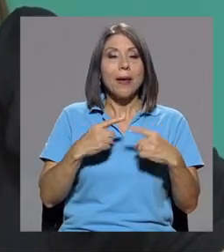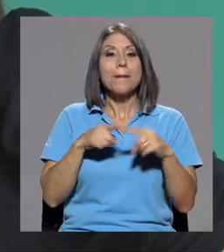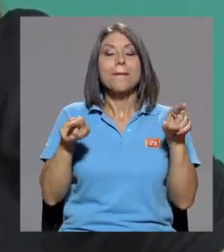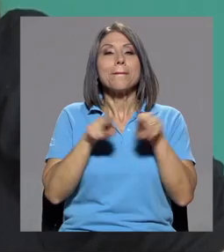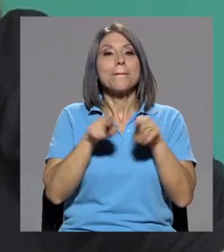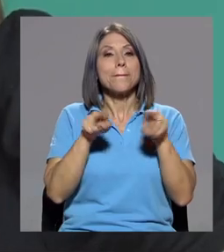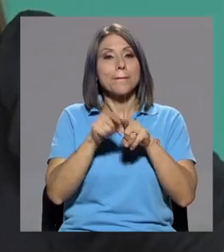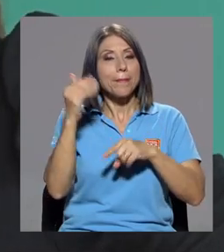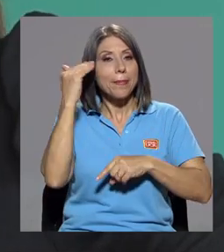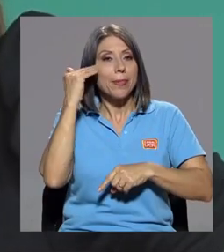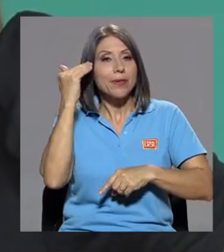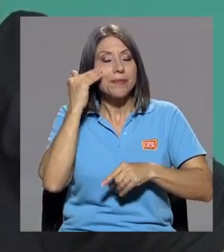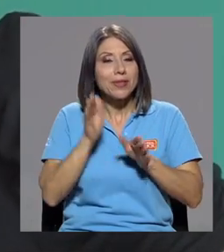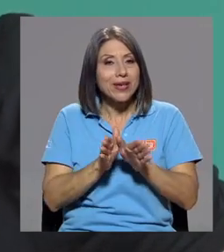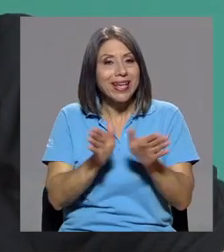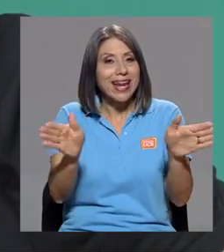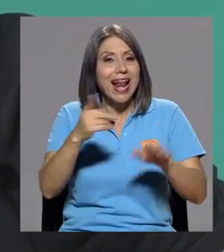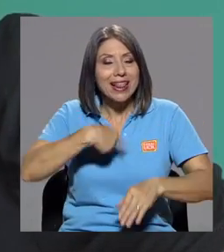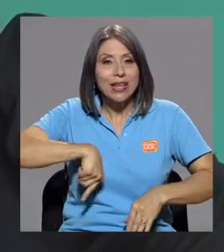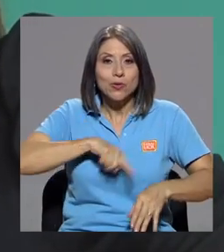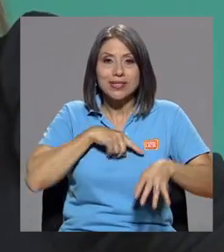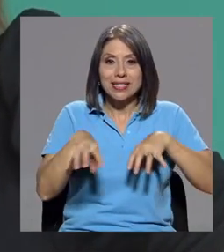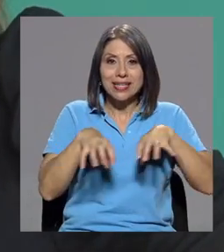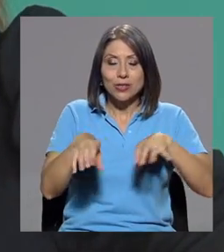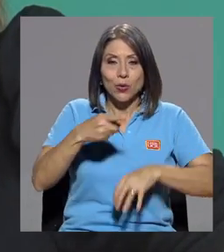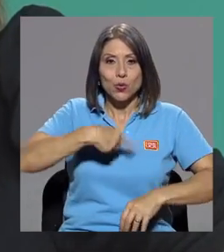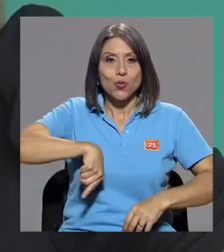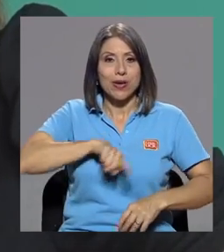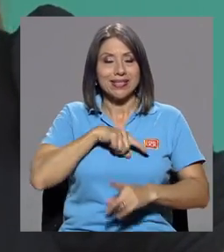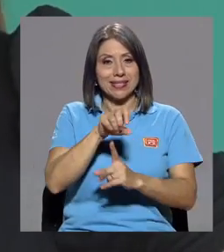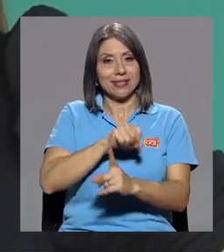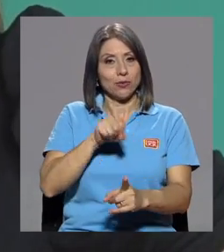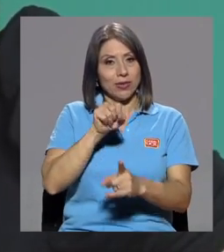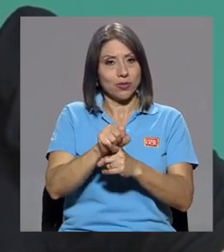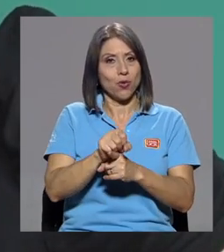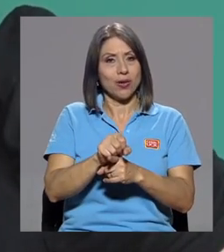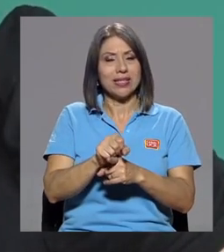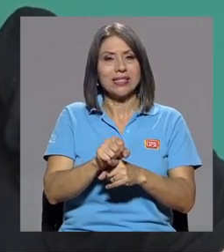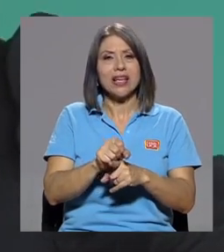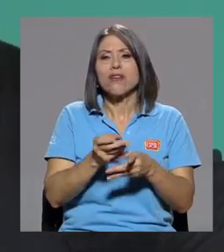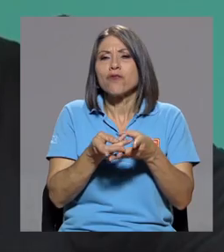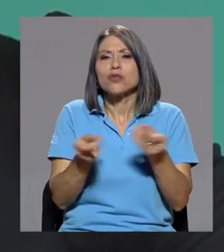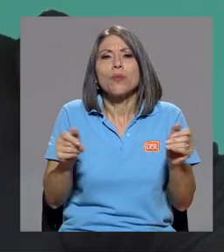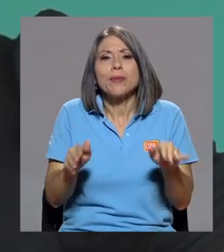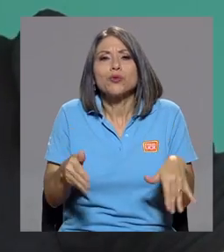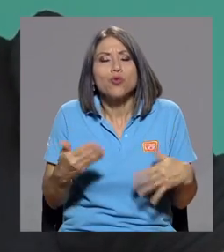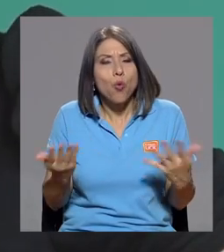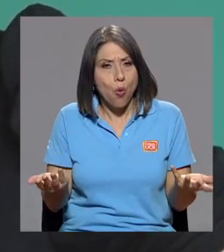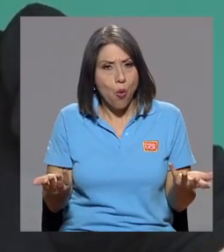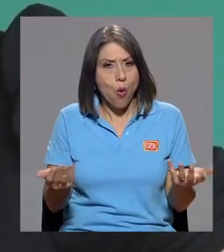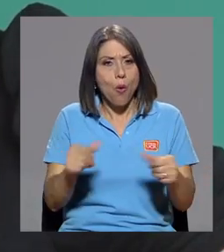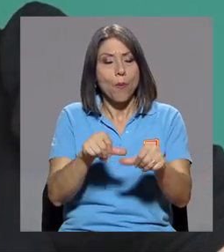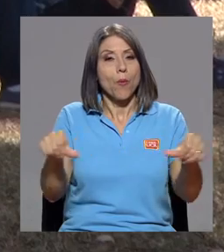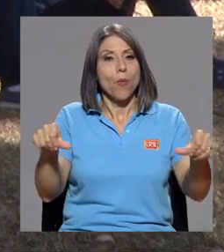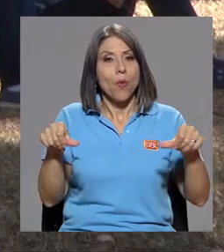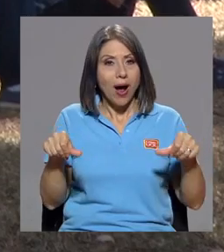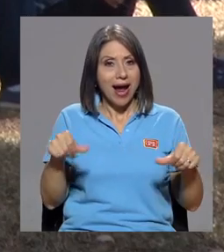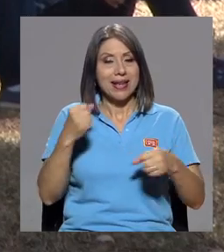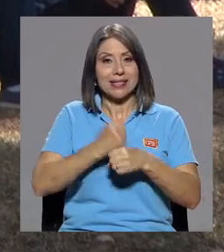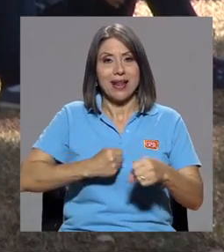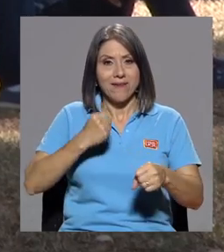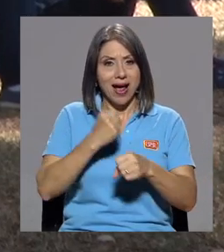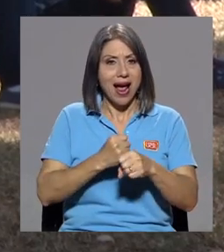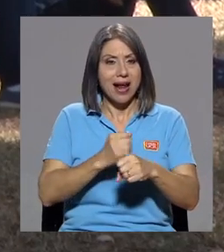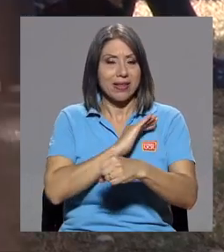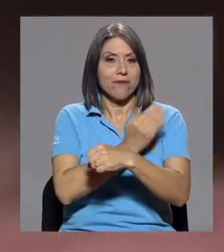las acciones nuestras, de las situaciones que vivimos, de cómo las resolvemos, cuáles son las áreas en que debemos de trabajar